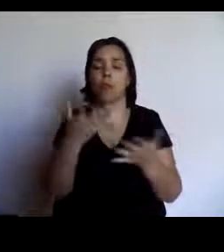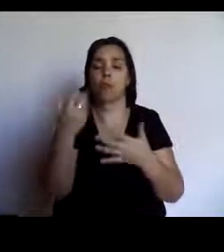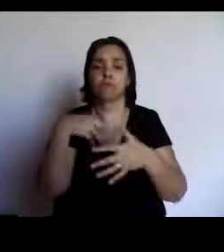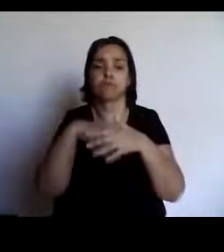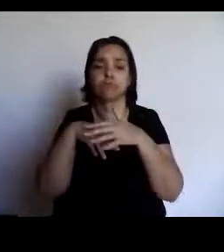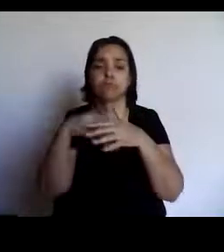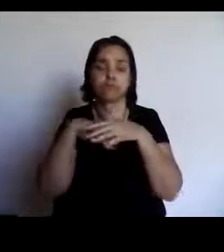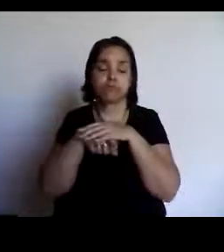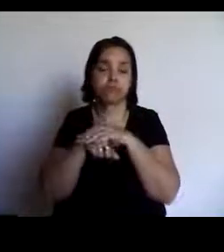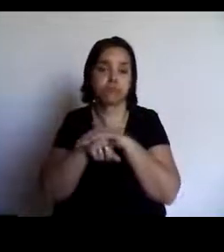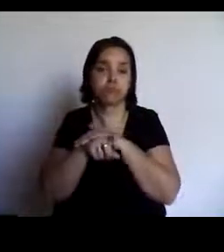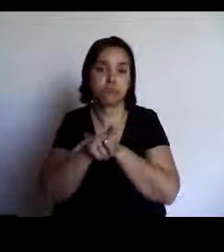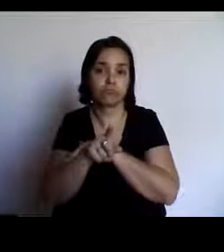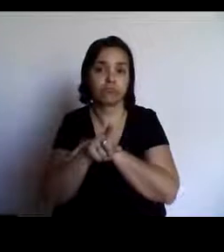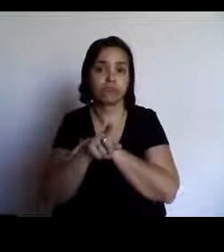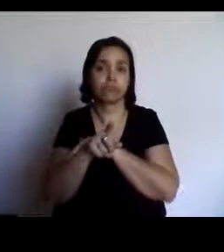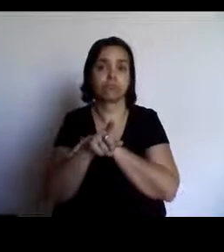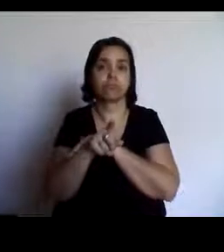quizás